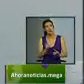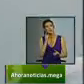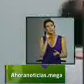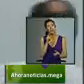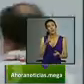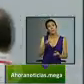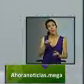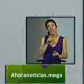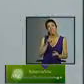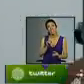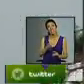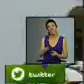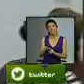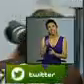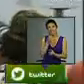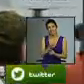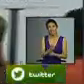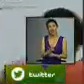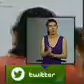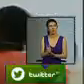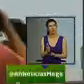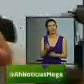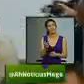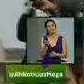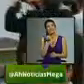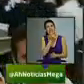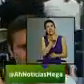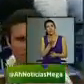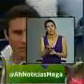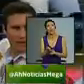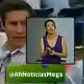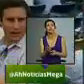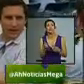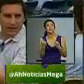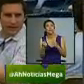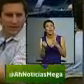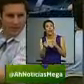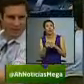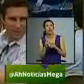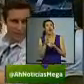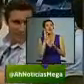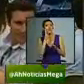desafortunadas. Todo un intento para evitar que algo perjudique a Michelle Bachelet.